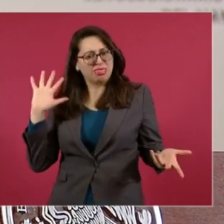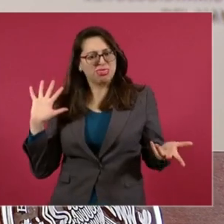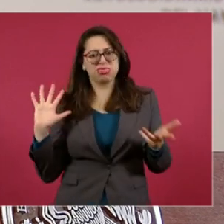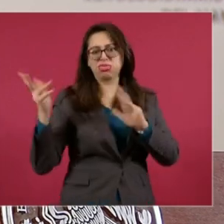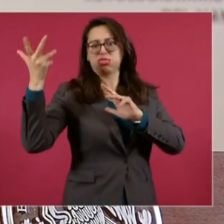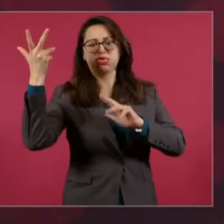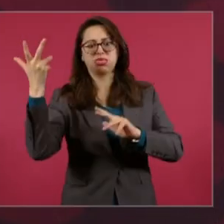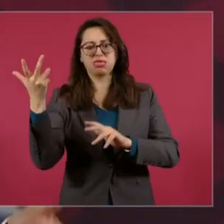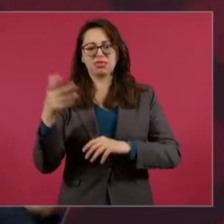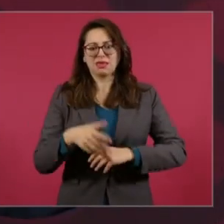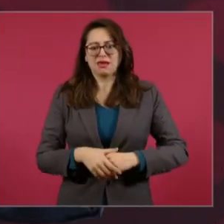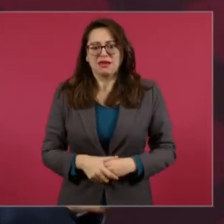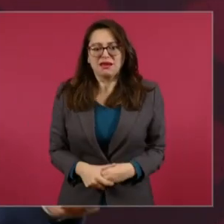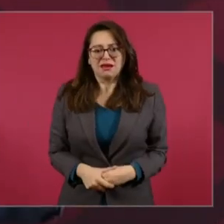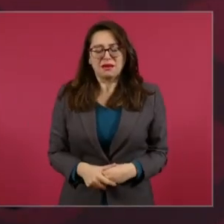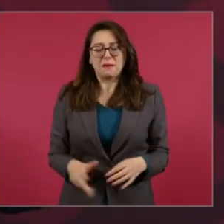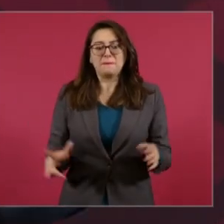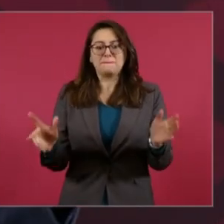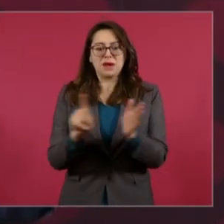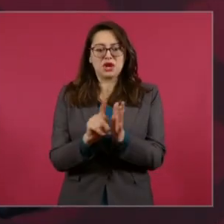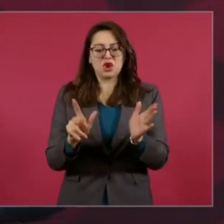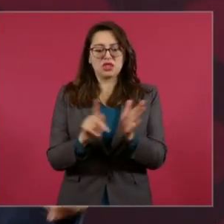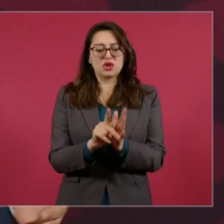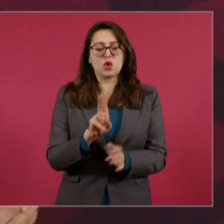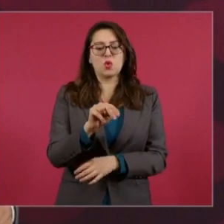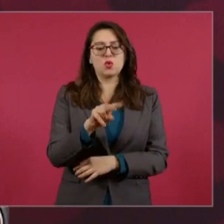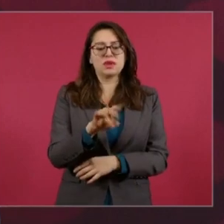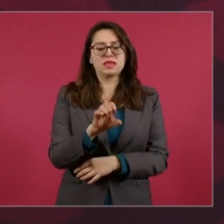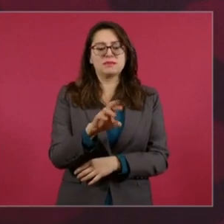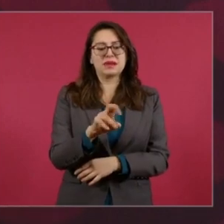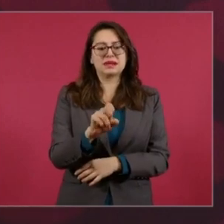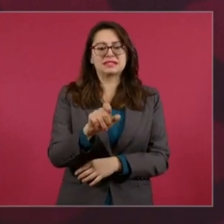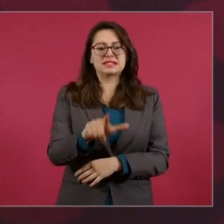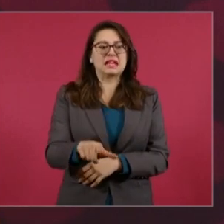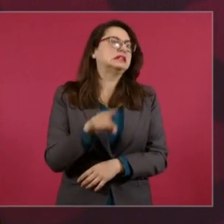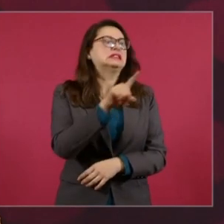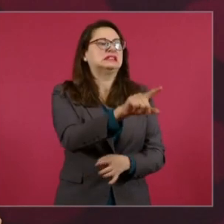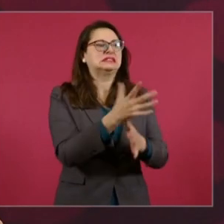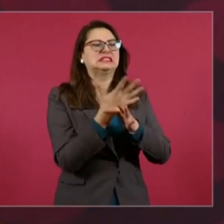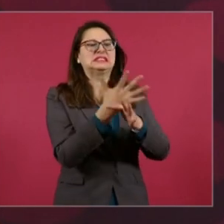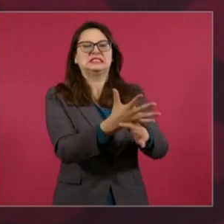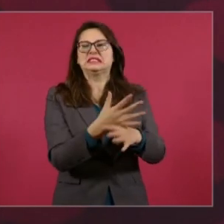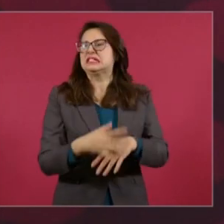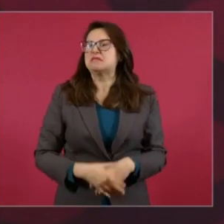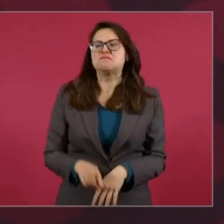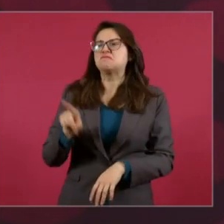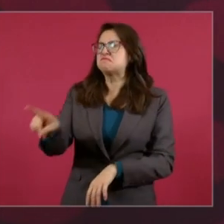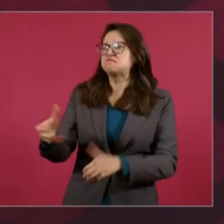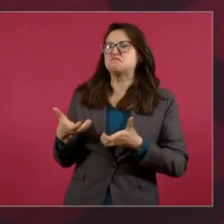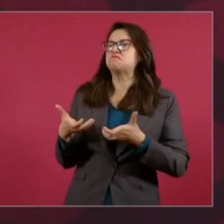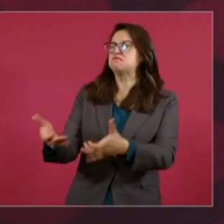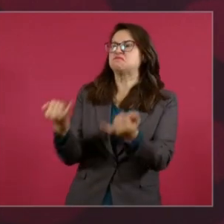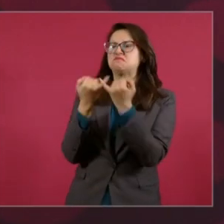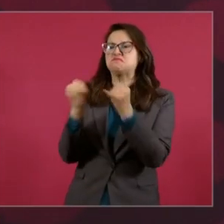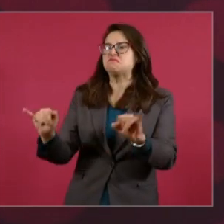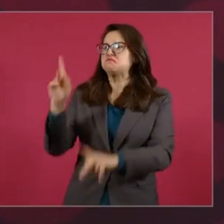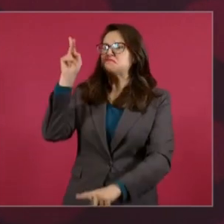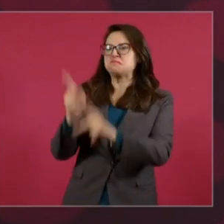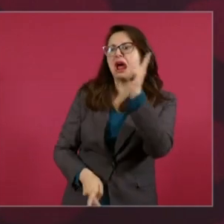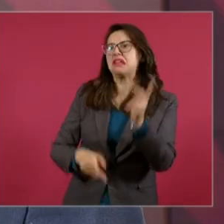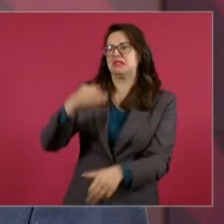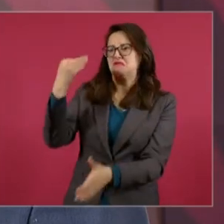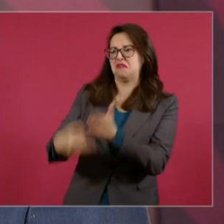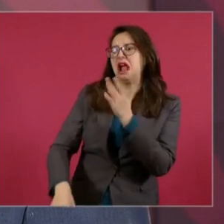El Universal diciendo que íbamos a inaugurar una carretera inconclusa, y luego el